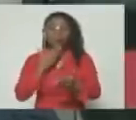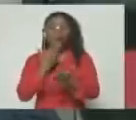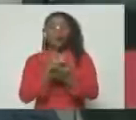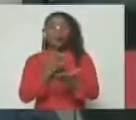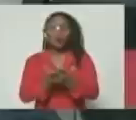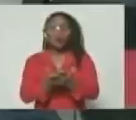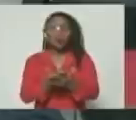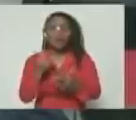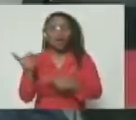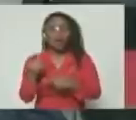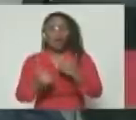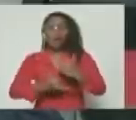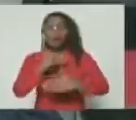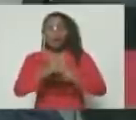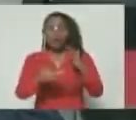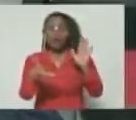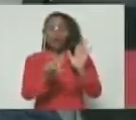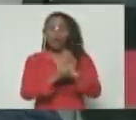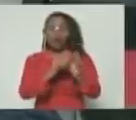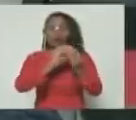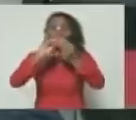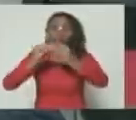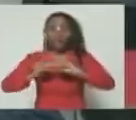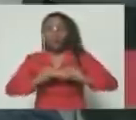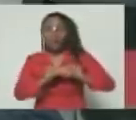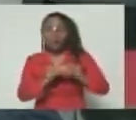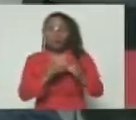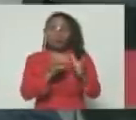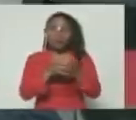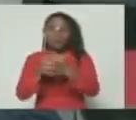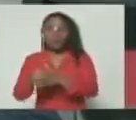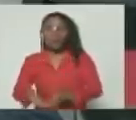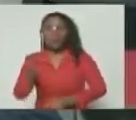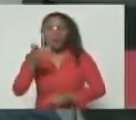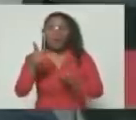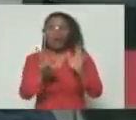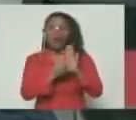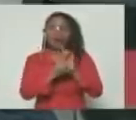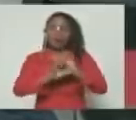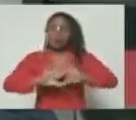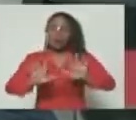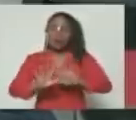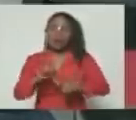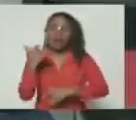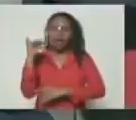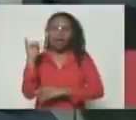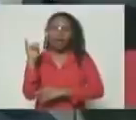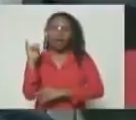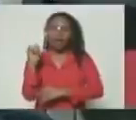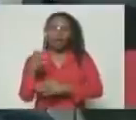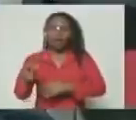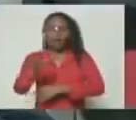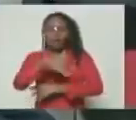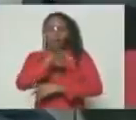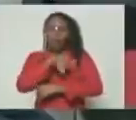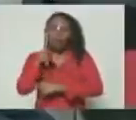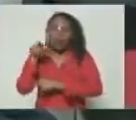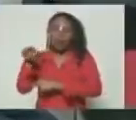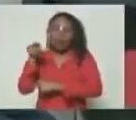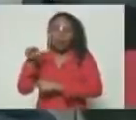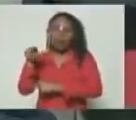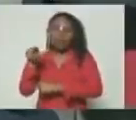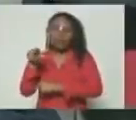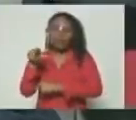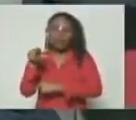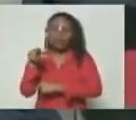o de proyectos de leyes o modificaciones parciales de leyes ya existentes. Todas ellas están